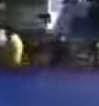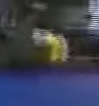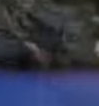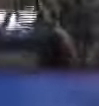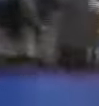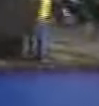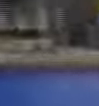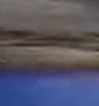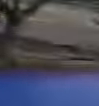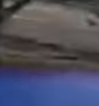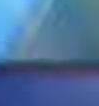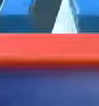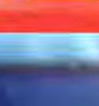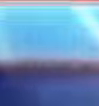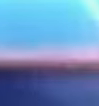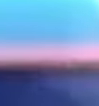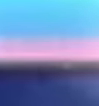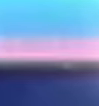dejó 5 muertos.